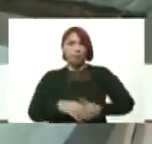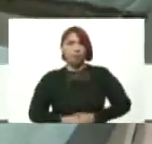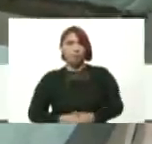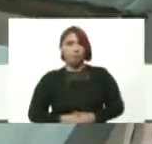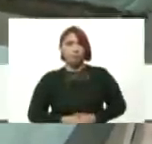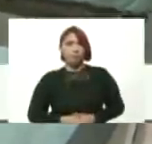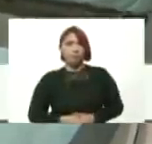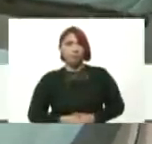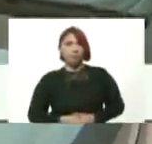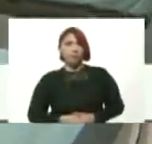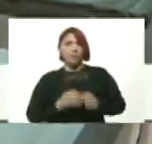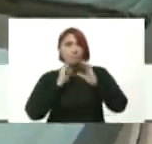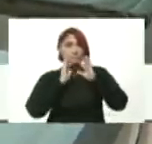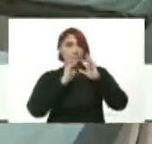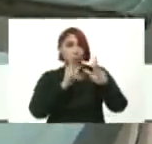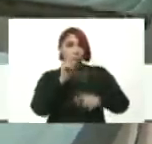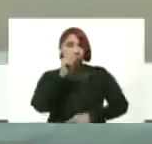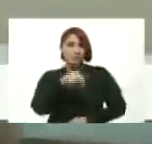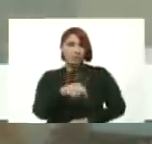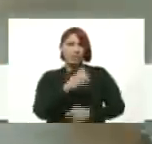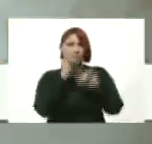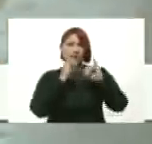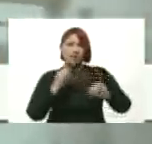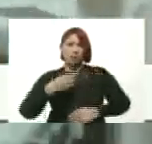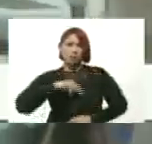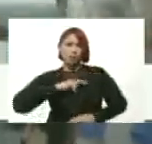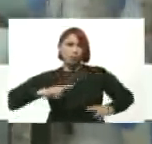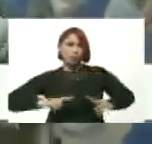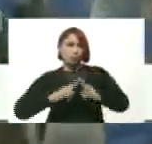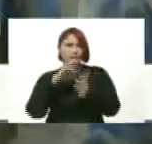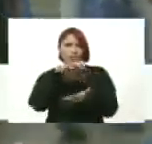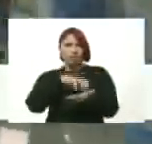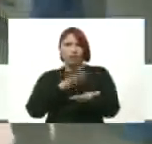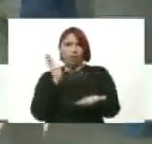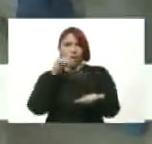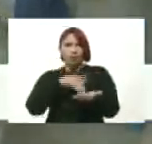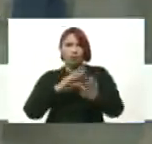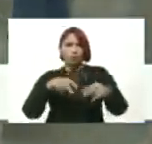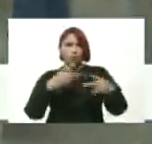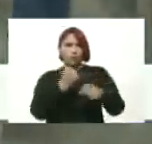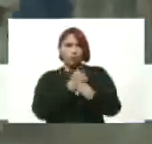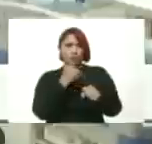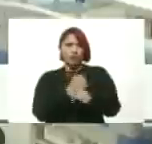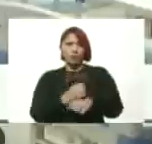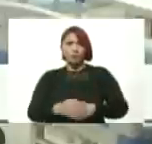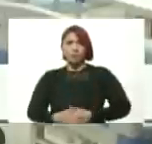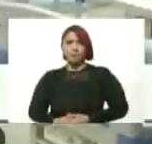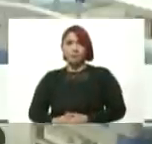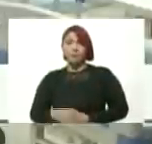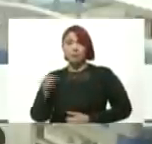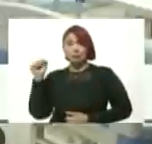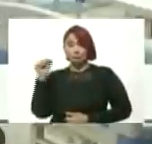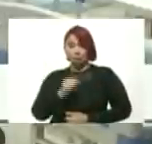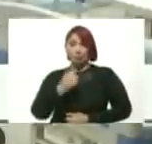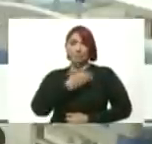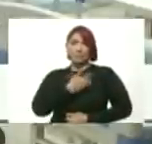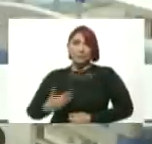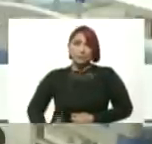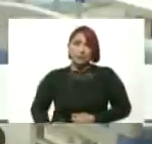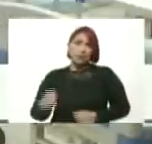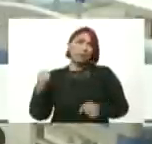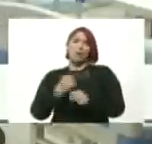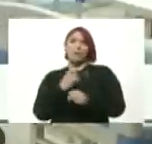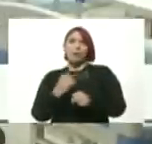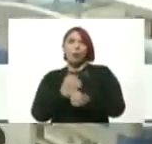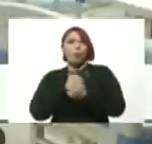que le comenté también lo feliz que nos encontramos en el estado aragua por esta nueva hora es así presidente y obras son amores